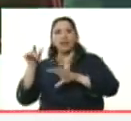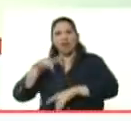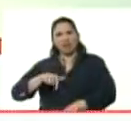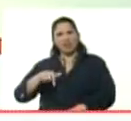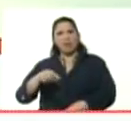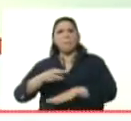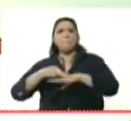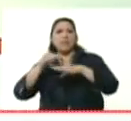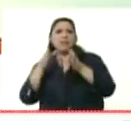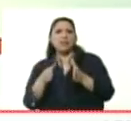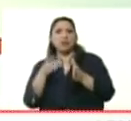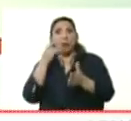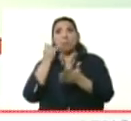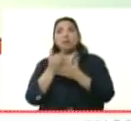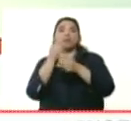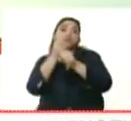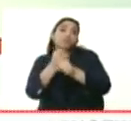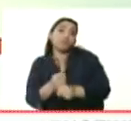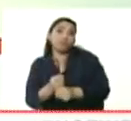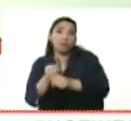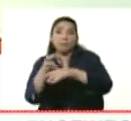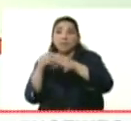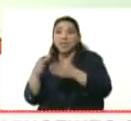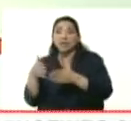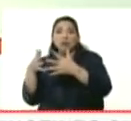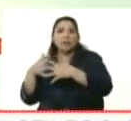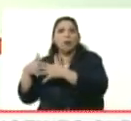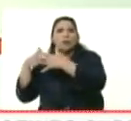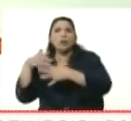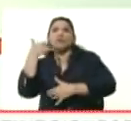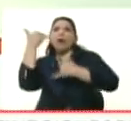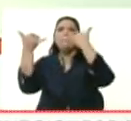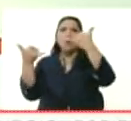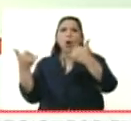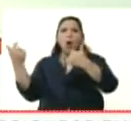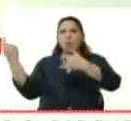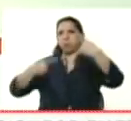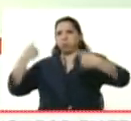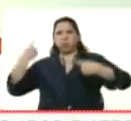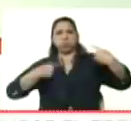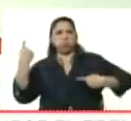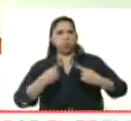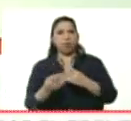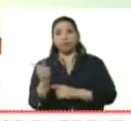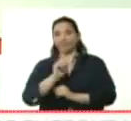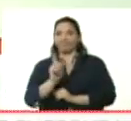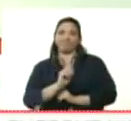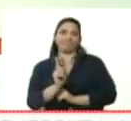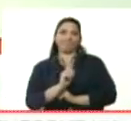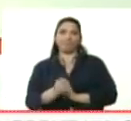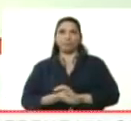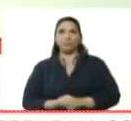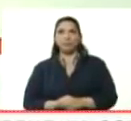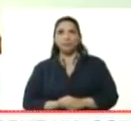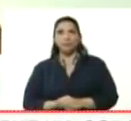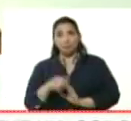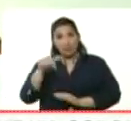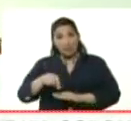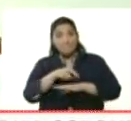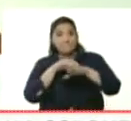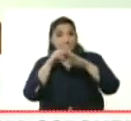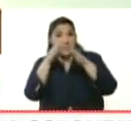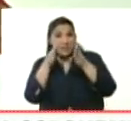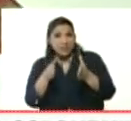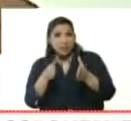ministros esperando a ver si el ministro de Estados Unidos llamó para darle órdenes. No, no. Aquí los ministros